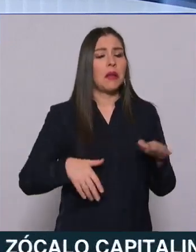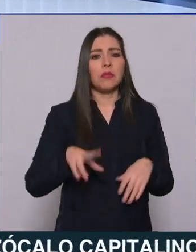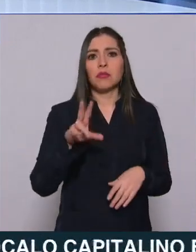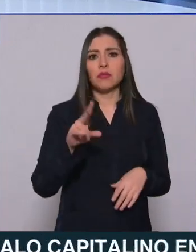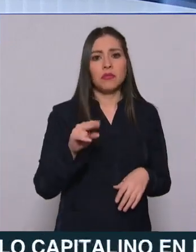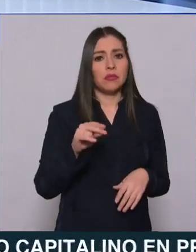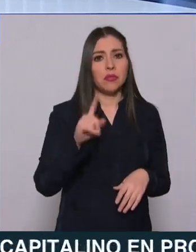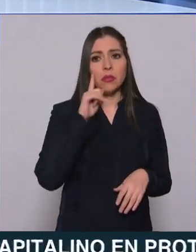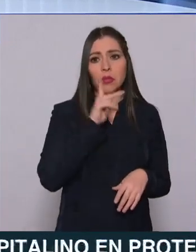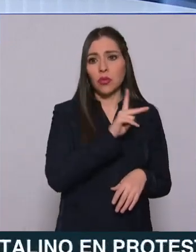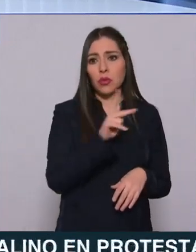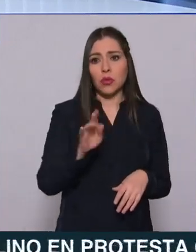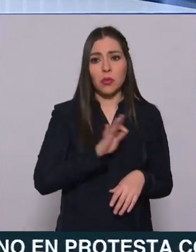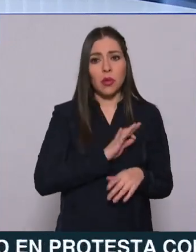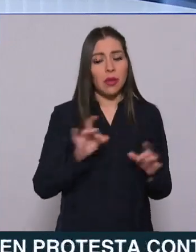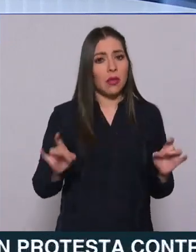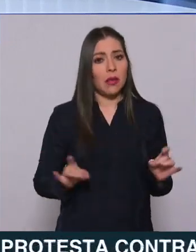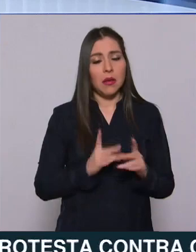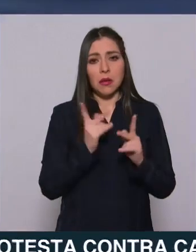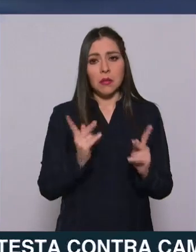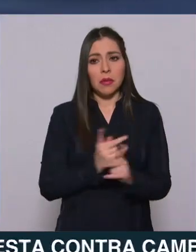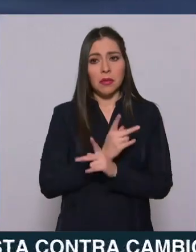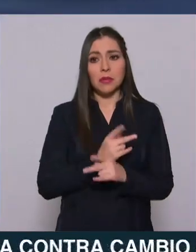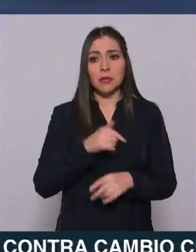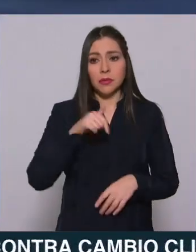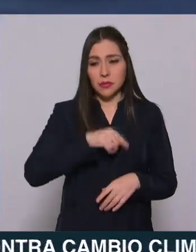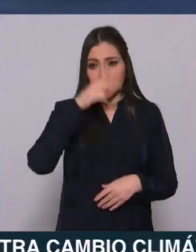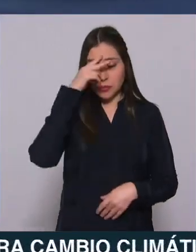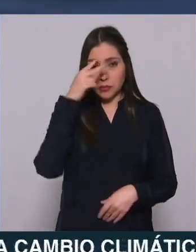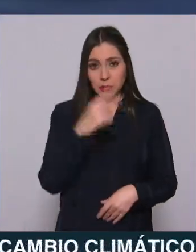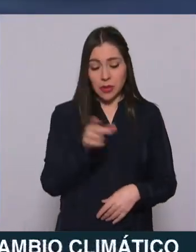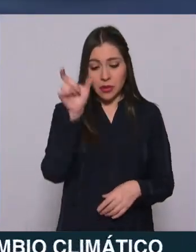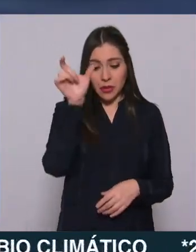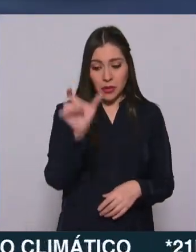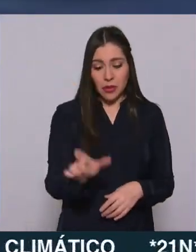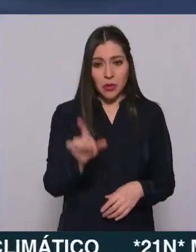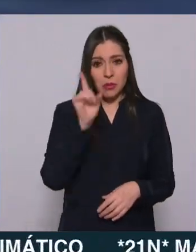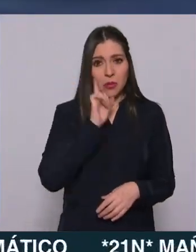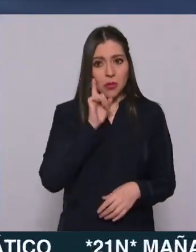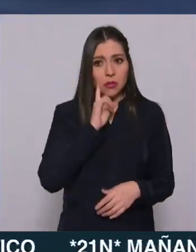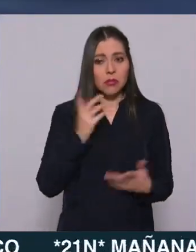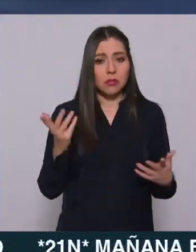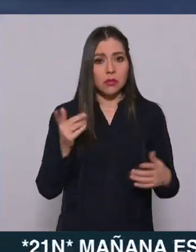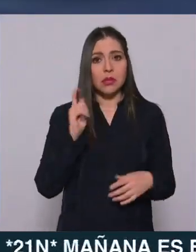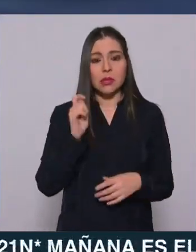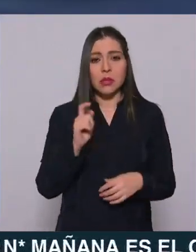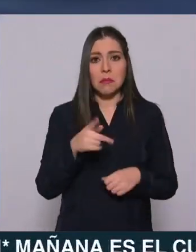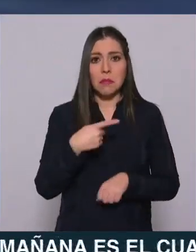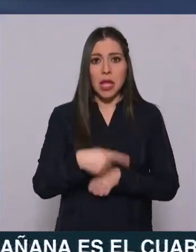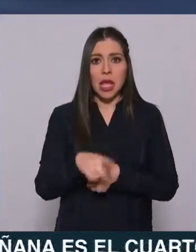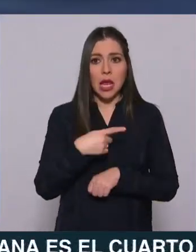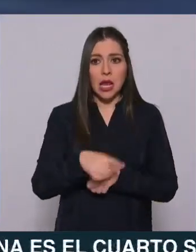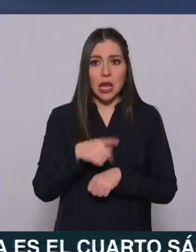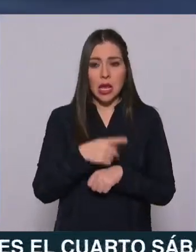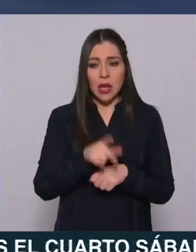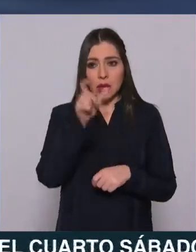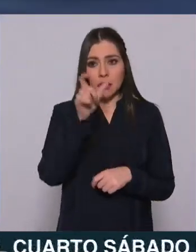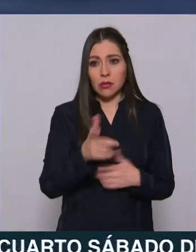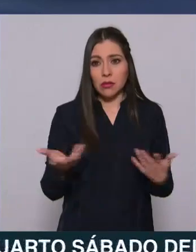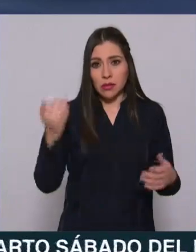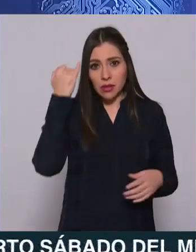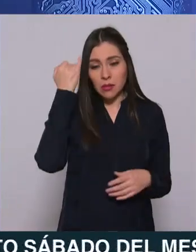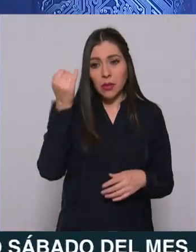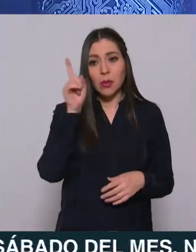prácticamente exenta. Ninguna. En México, ser mujer te pone en una situación de vulnerabilidad. Imagínense ser niña,